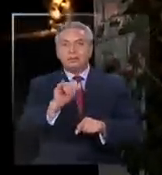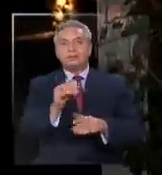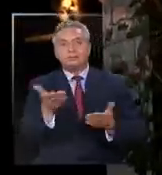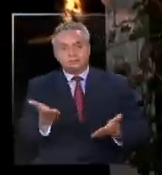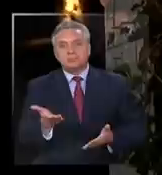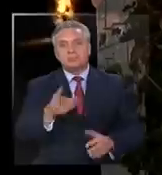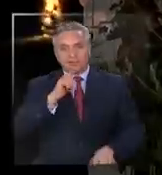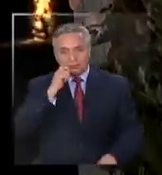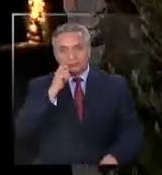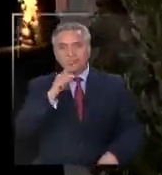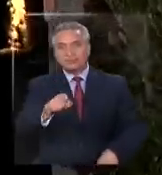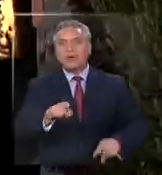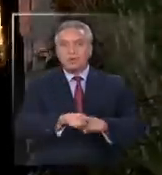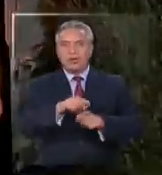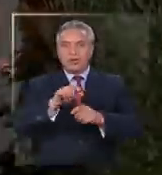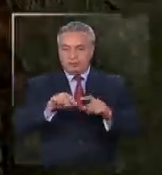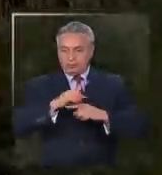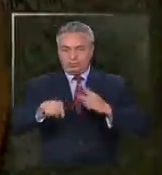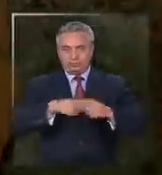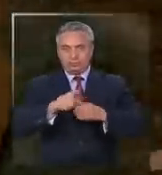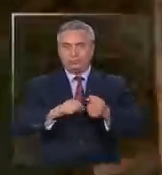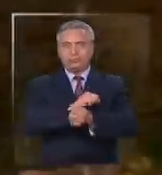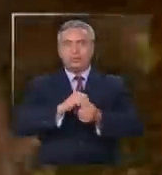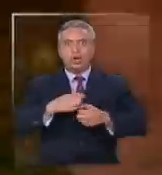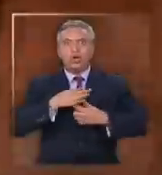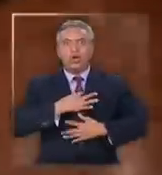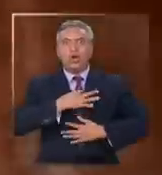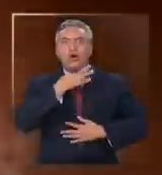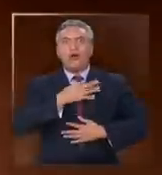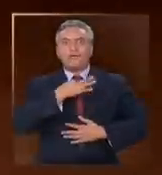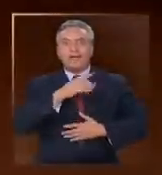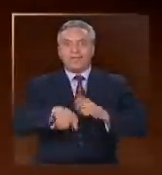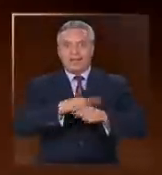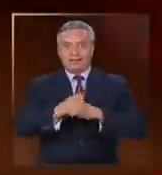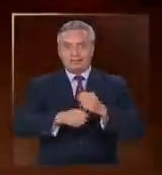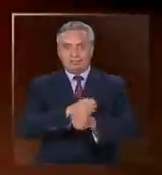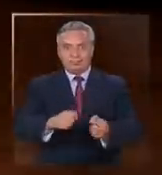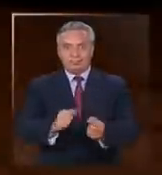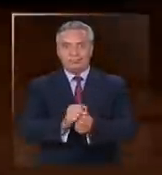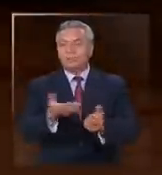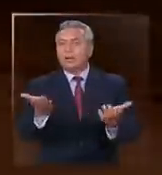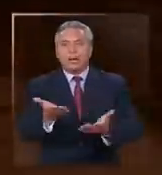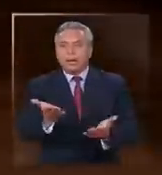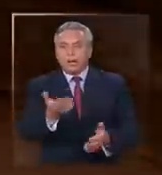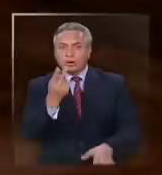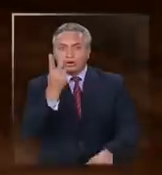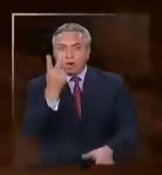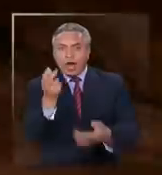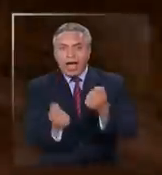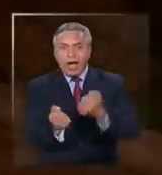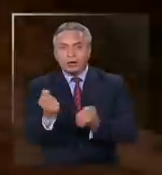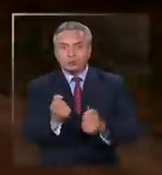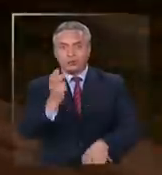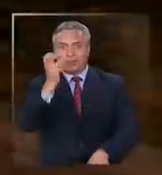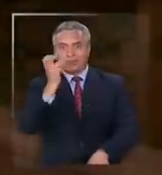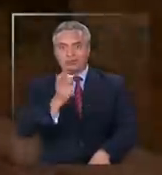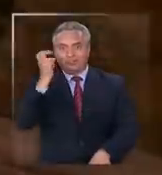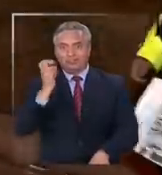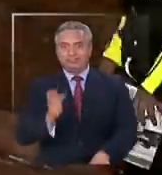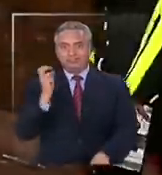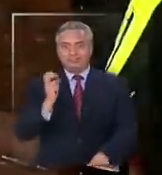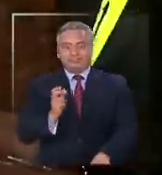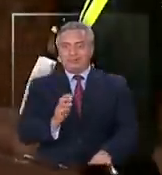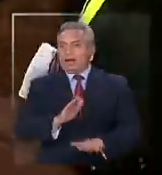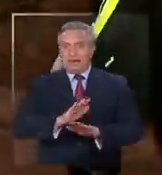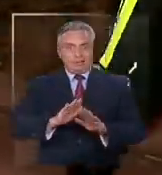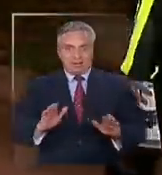cual los maniataron con unas corbatas para posteriormente sustraer solamente dos vehículos, los cuales